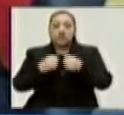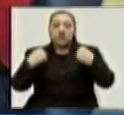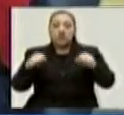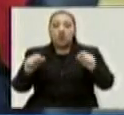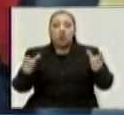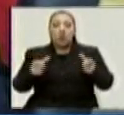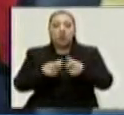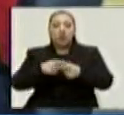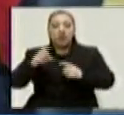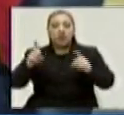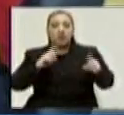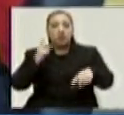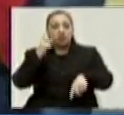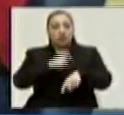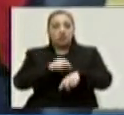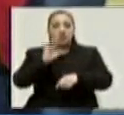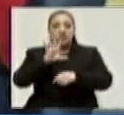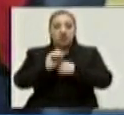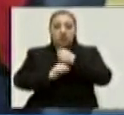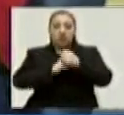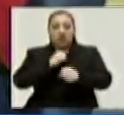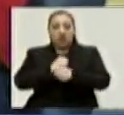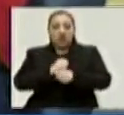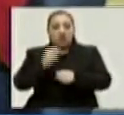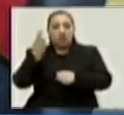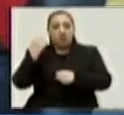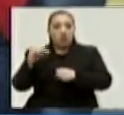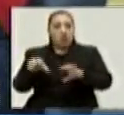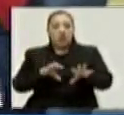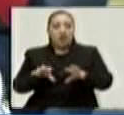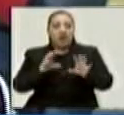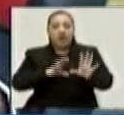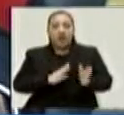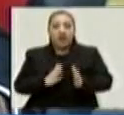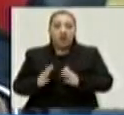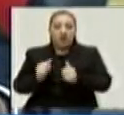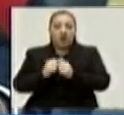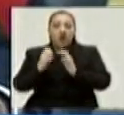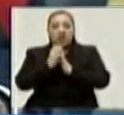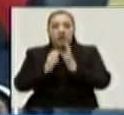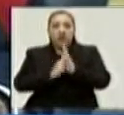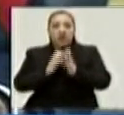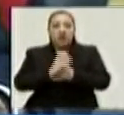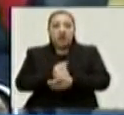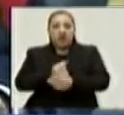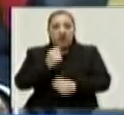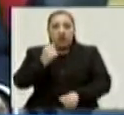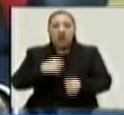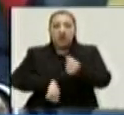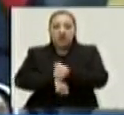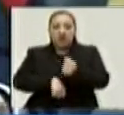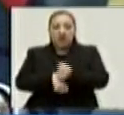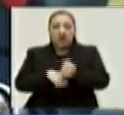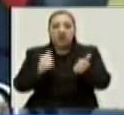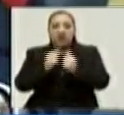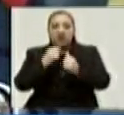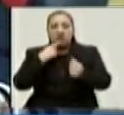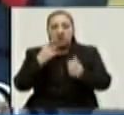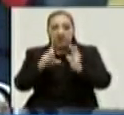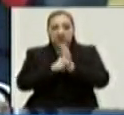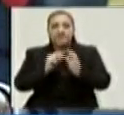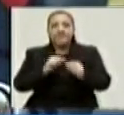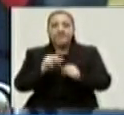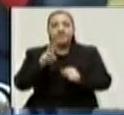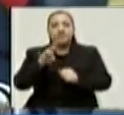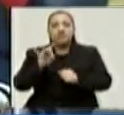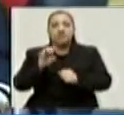directiva por un periodo de 5 años, por no haber adecuado los estatutos de la Federación de Fútbol a lo dispuesto por la Ley